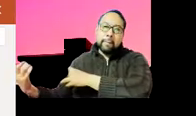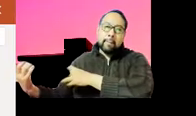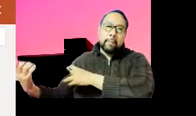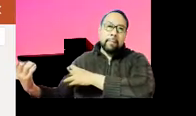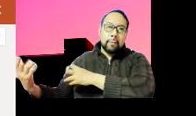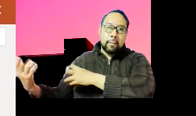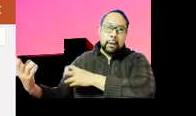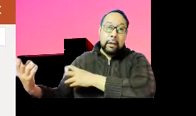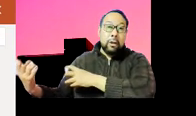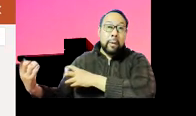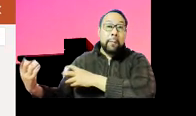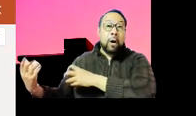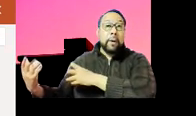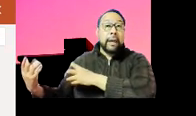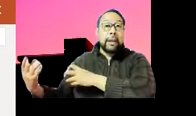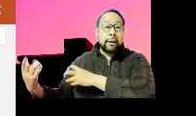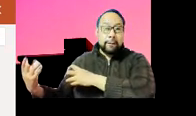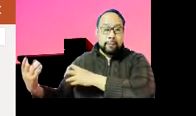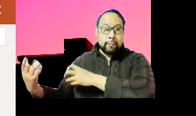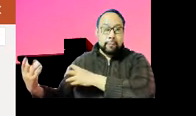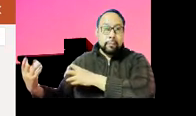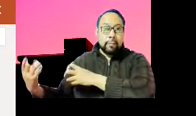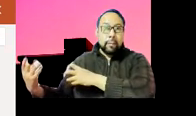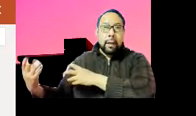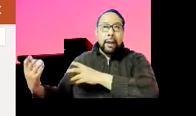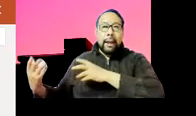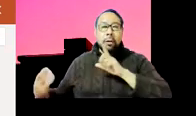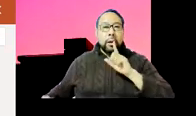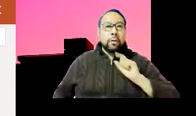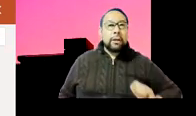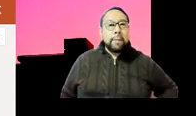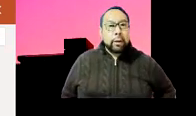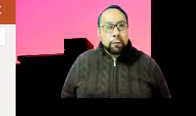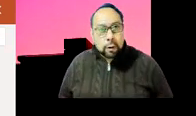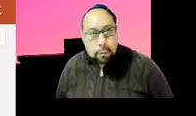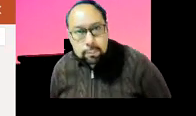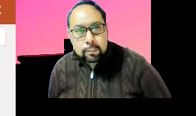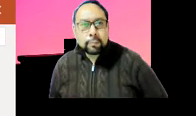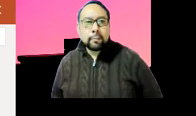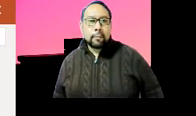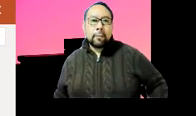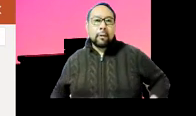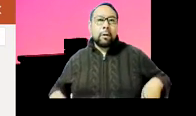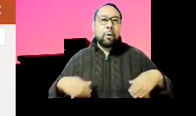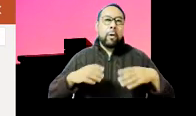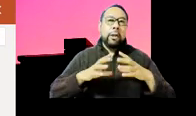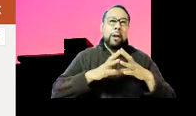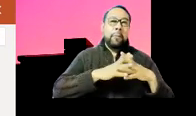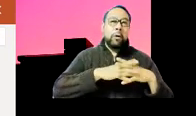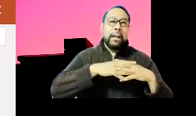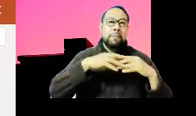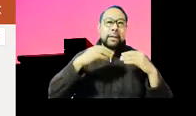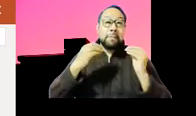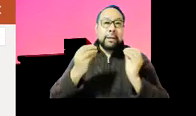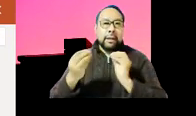subir y no va a objetar. Es lo que nos dice Michel Foucault. Cuando